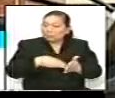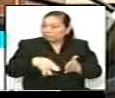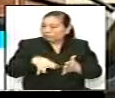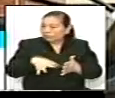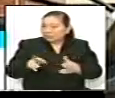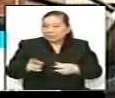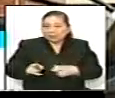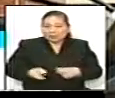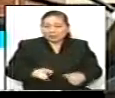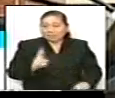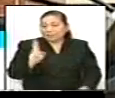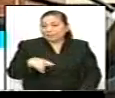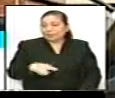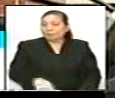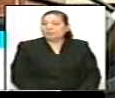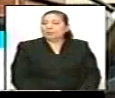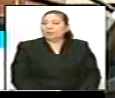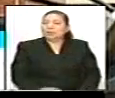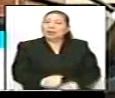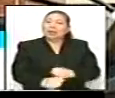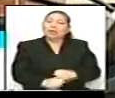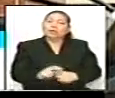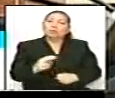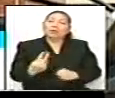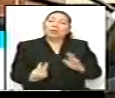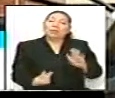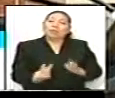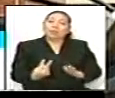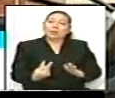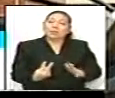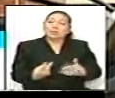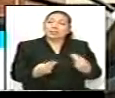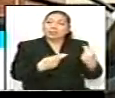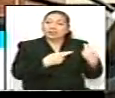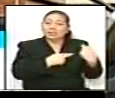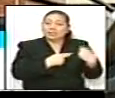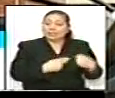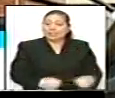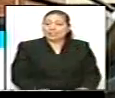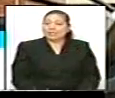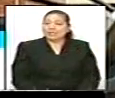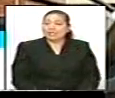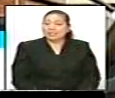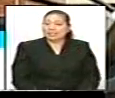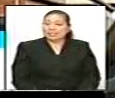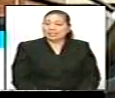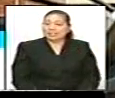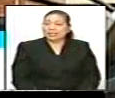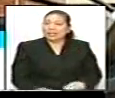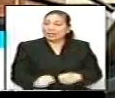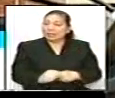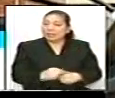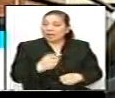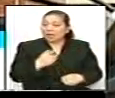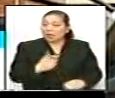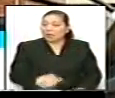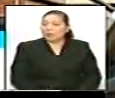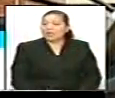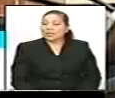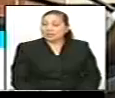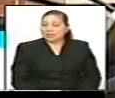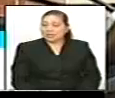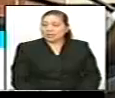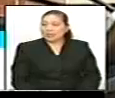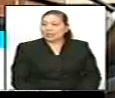Descontaminación del Río Rímac en el año 2012, que lo tiene a cargo la Autoridad Nacional del Agua, y cuyos resultados